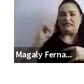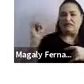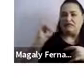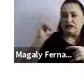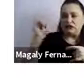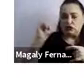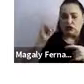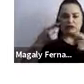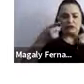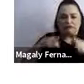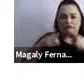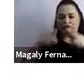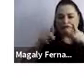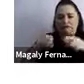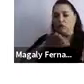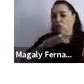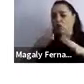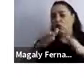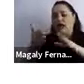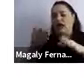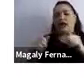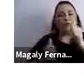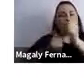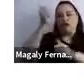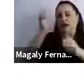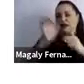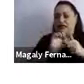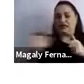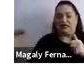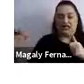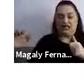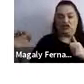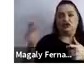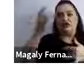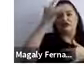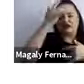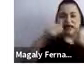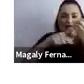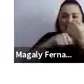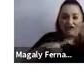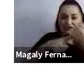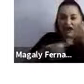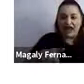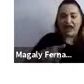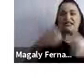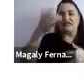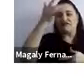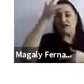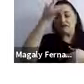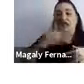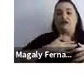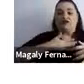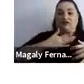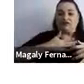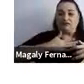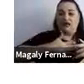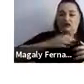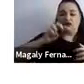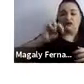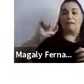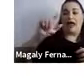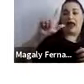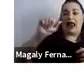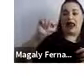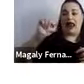causa de mortalidad infantil suponían, como las enfermedades diarreicas, las enfermedades respiratorias, la malaria y tantas